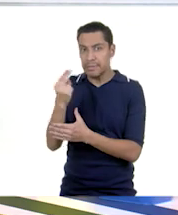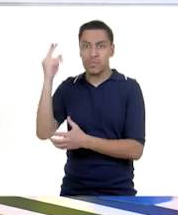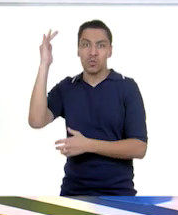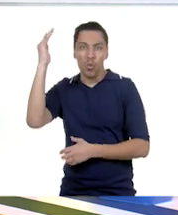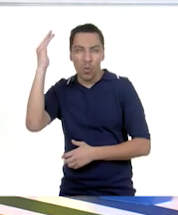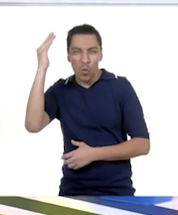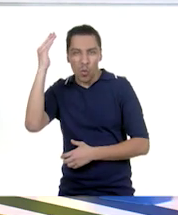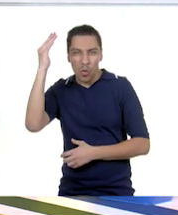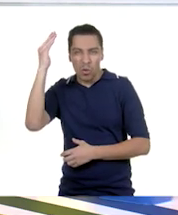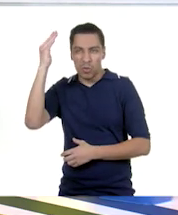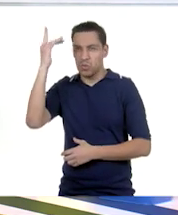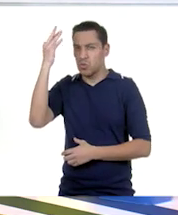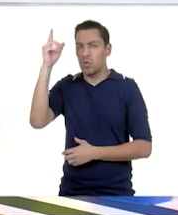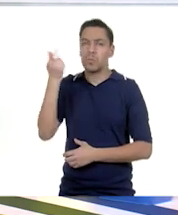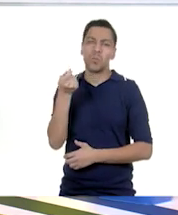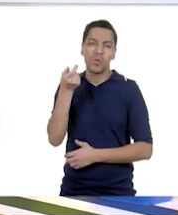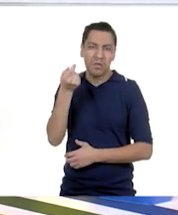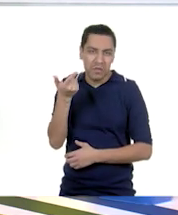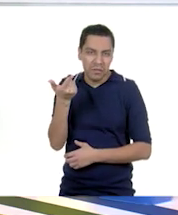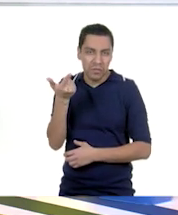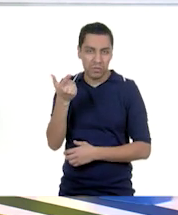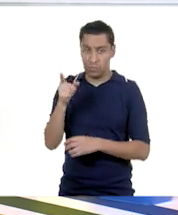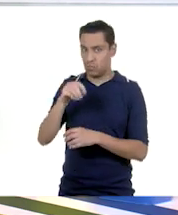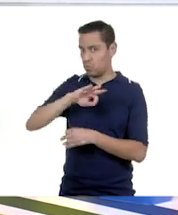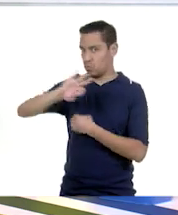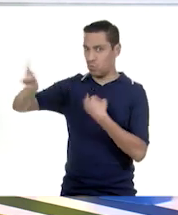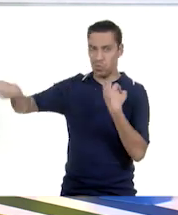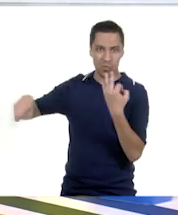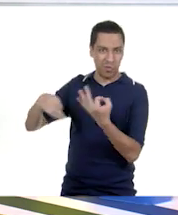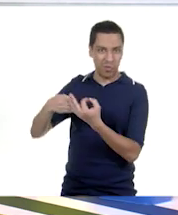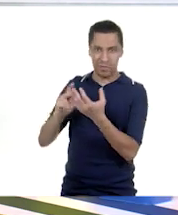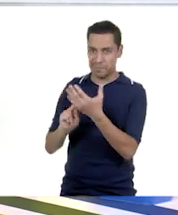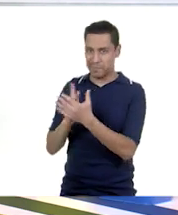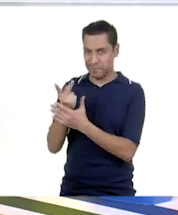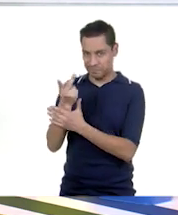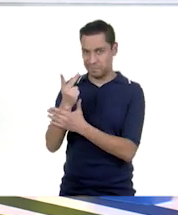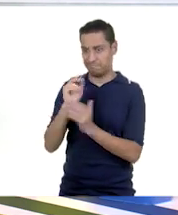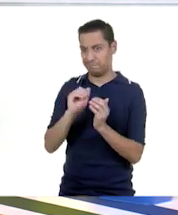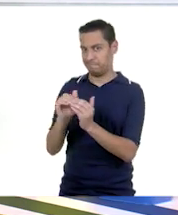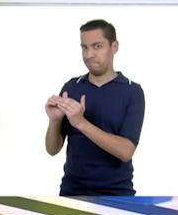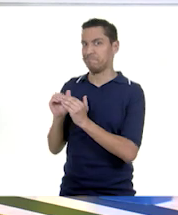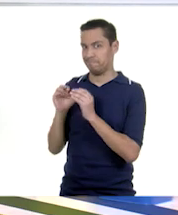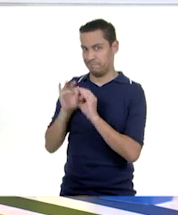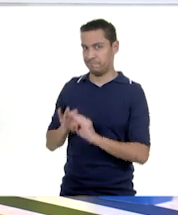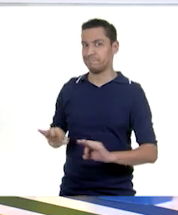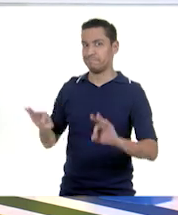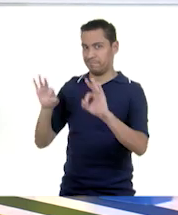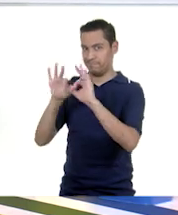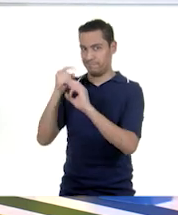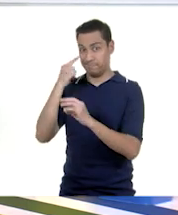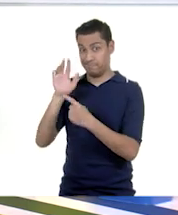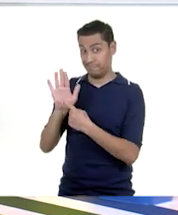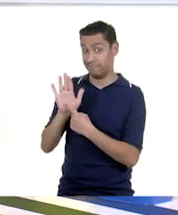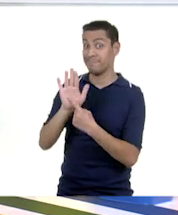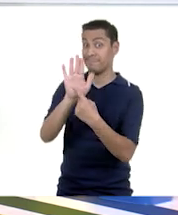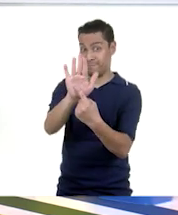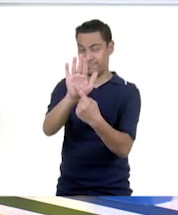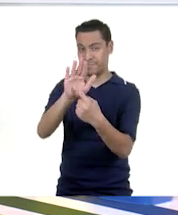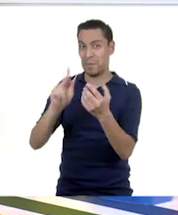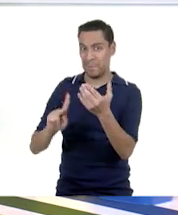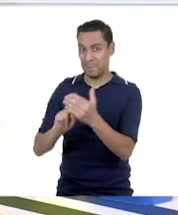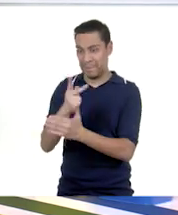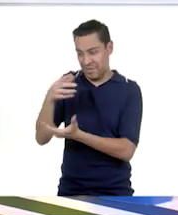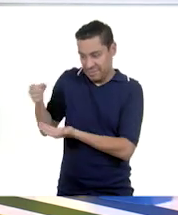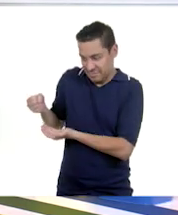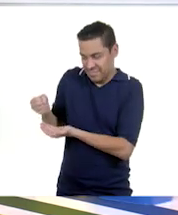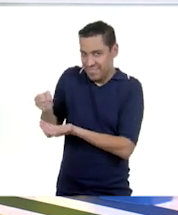sol, sombra, todas las plantas son diferentes, pero todas son muy importantes. Así es. Tan importantes que el día de hoy les quiero mostrar unas plantas que les traje de